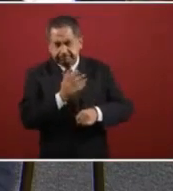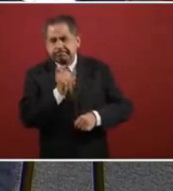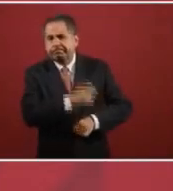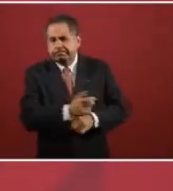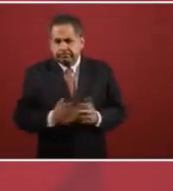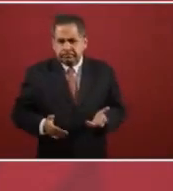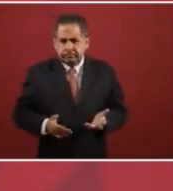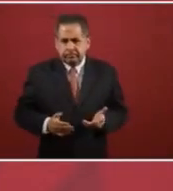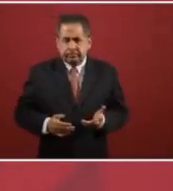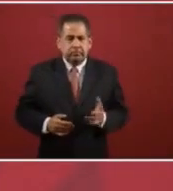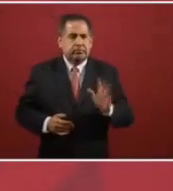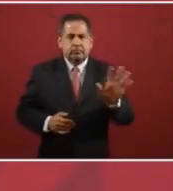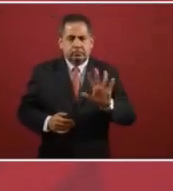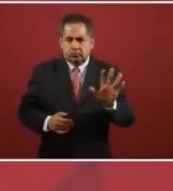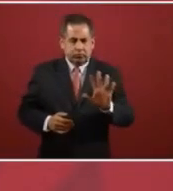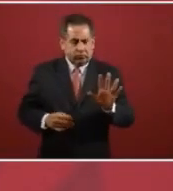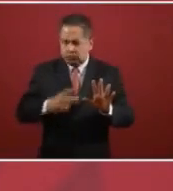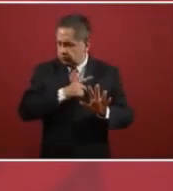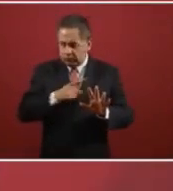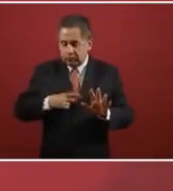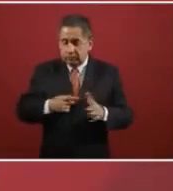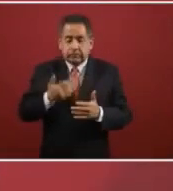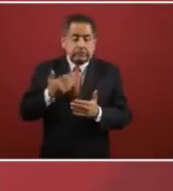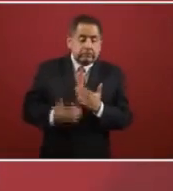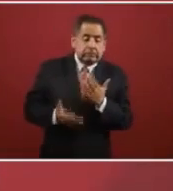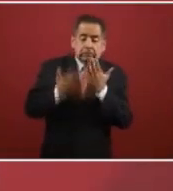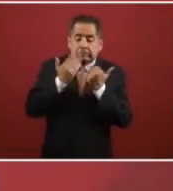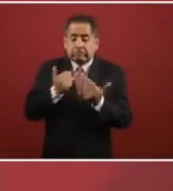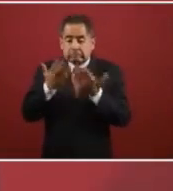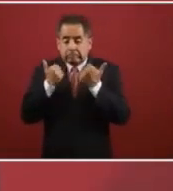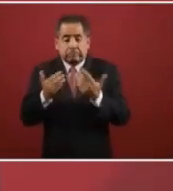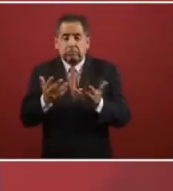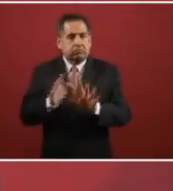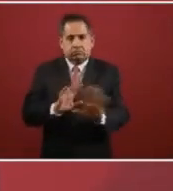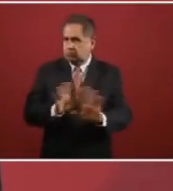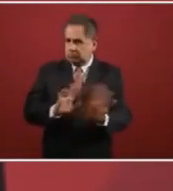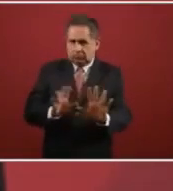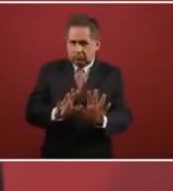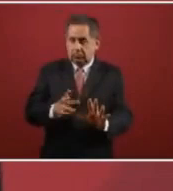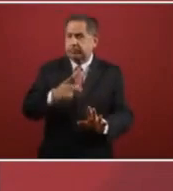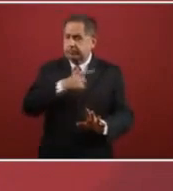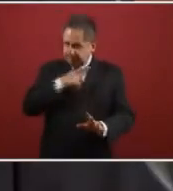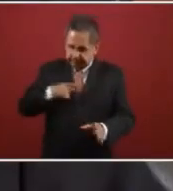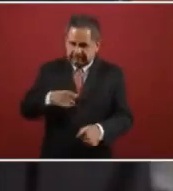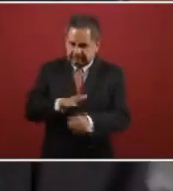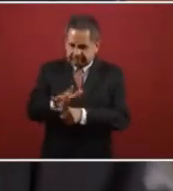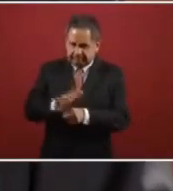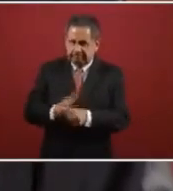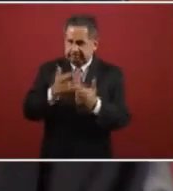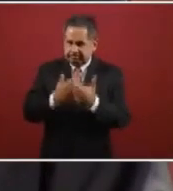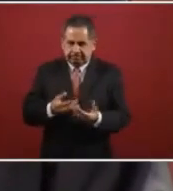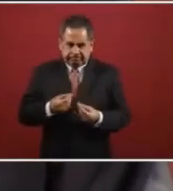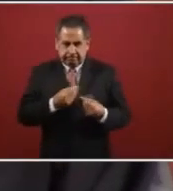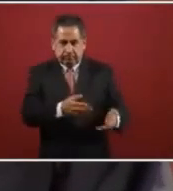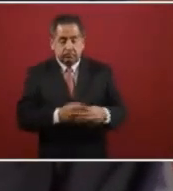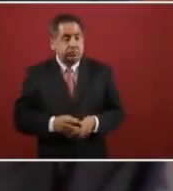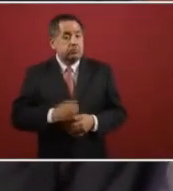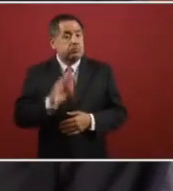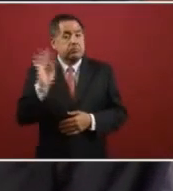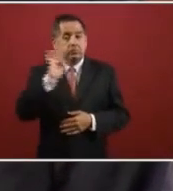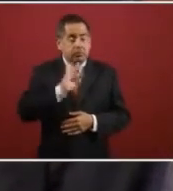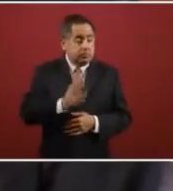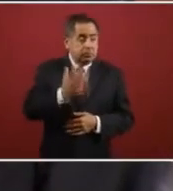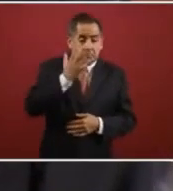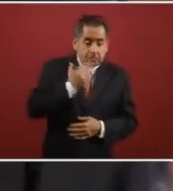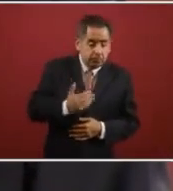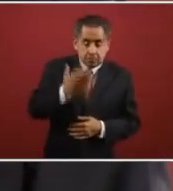y no tienen por qué faltar los medicamentos porque si no hay medicamentos